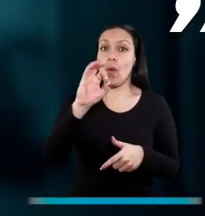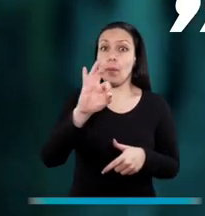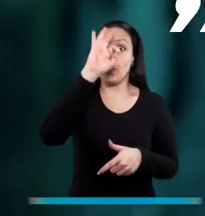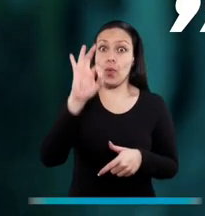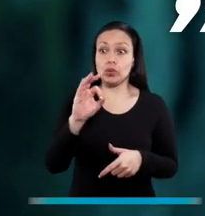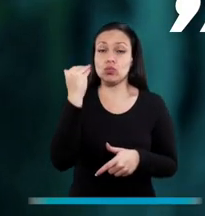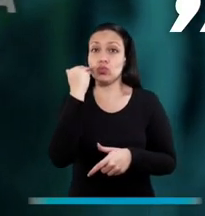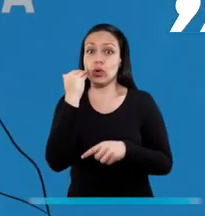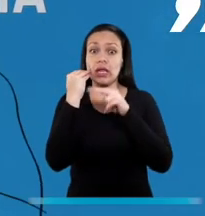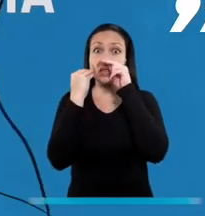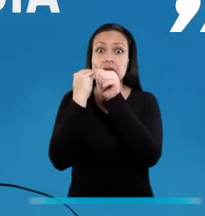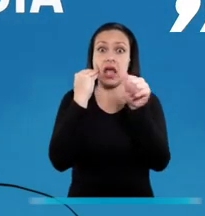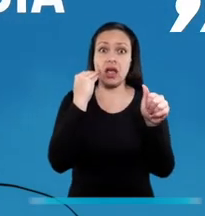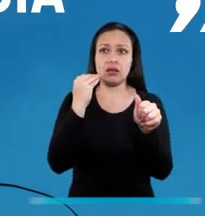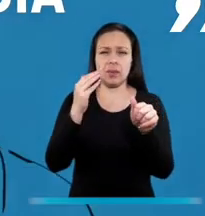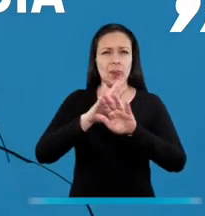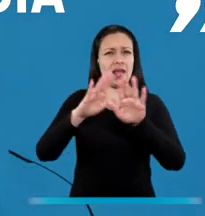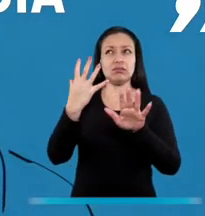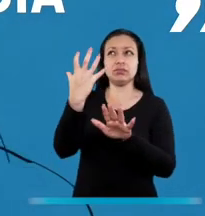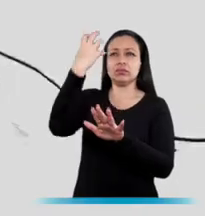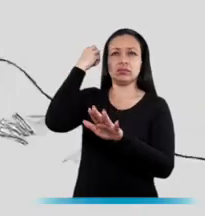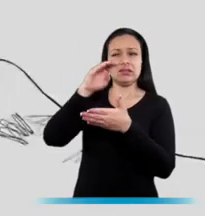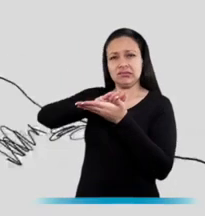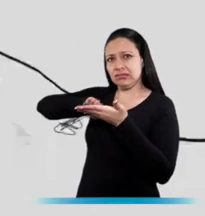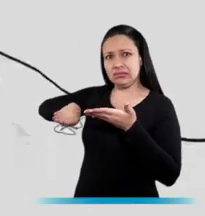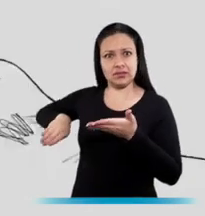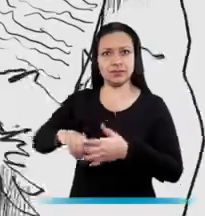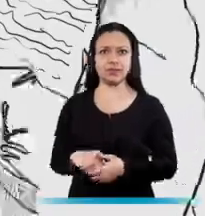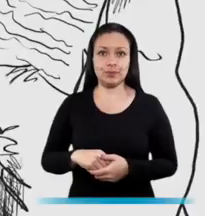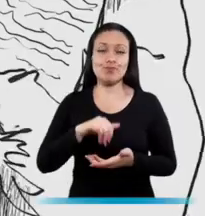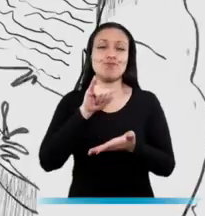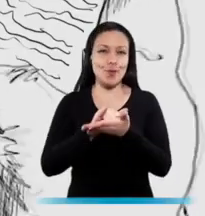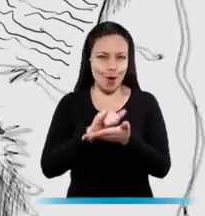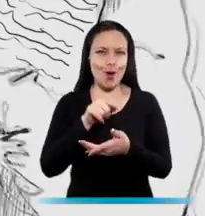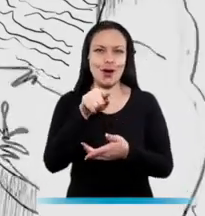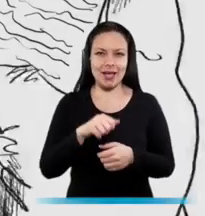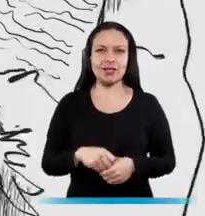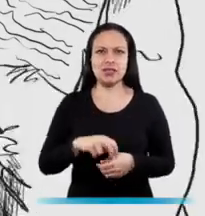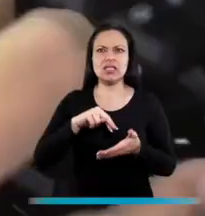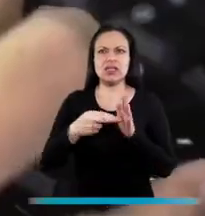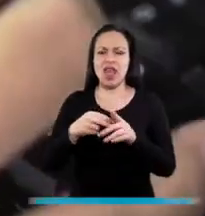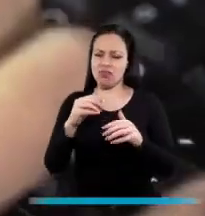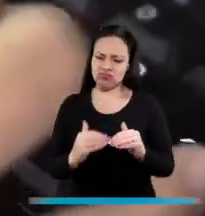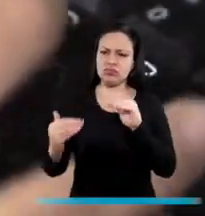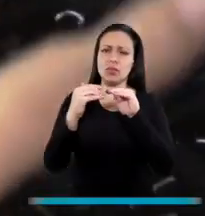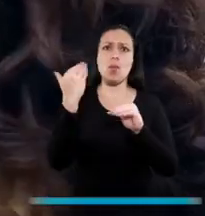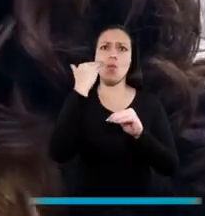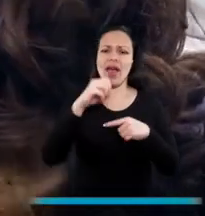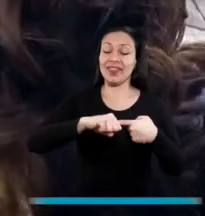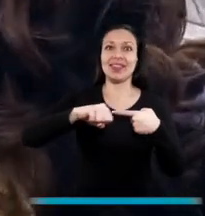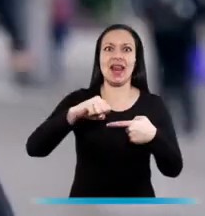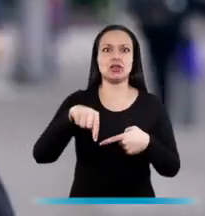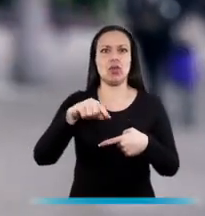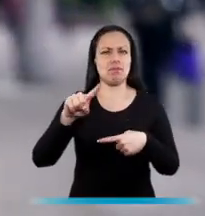de un 90% contra las mujeres y las niñas de Colombia, se vuelvan historia y pasado en este país. Por eso es tan